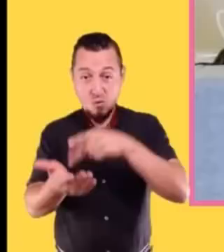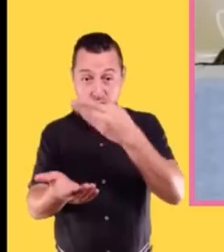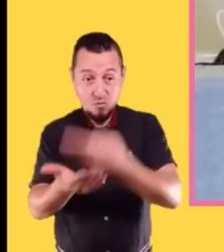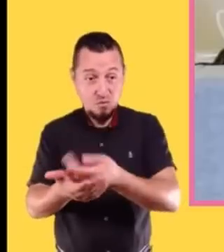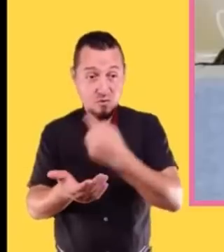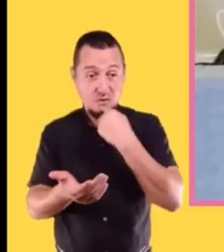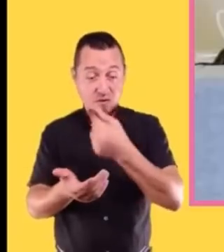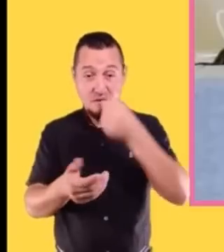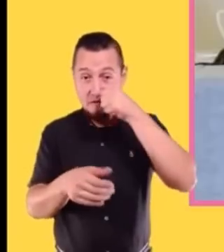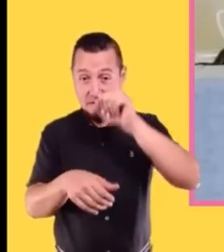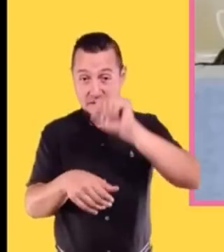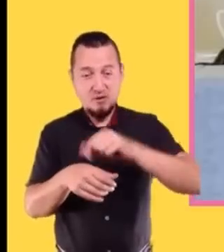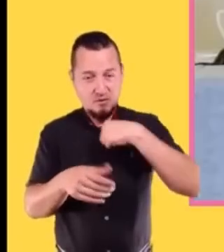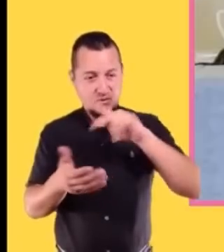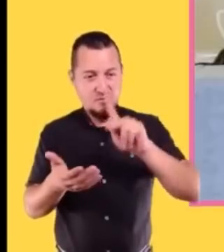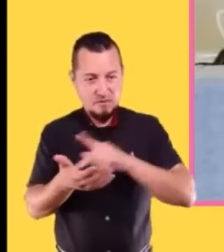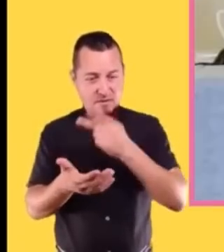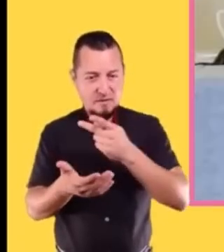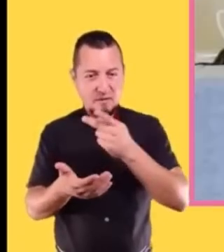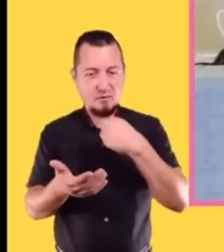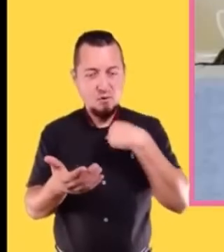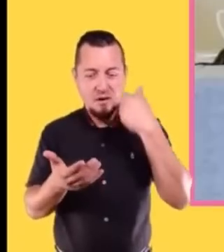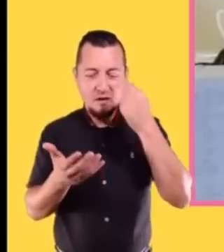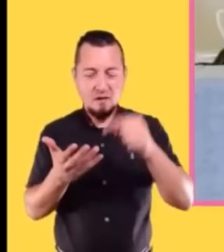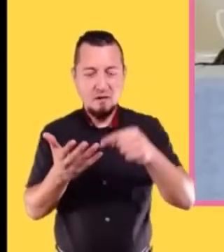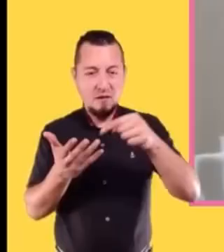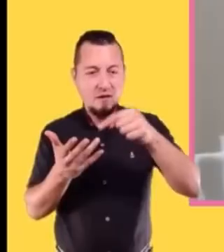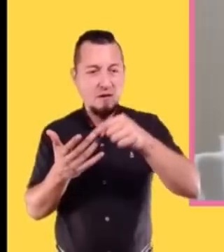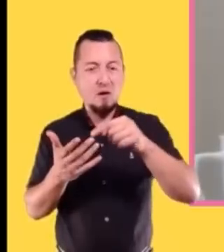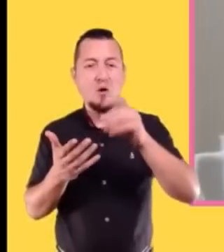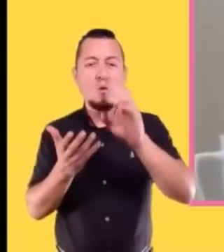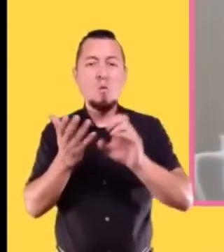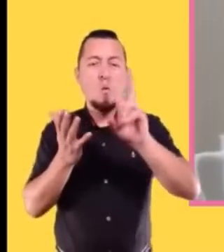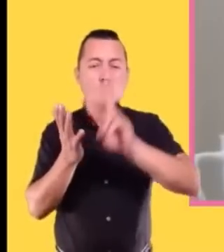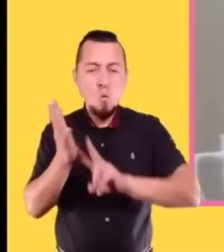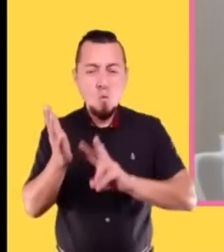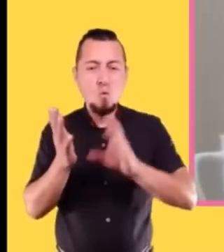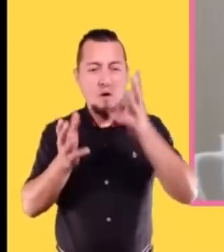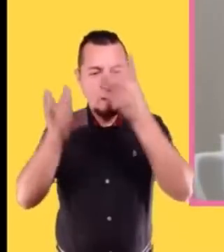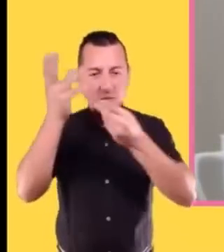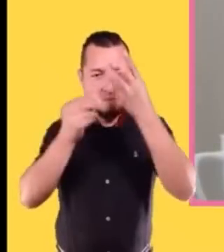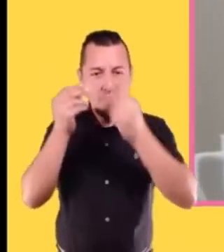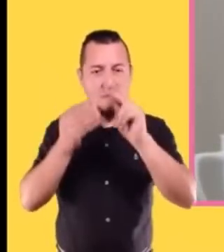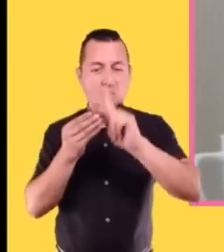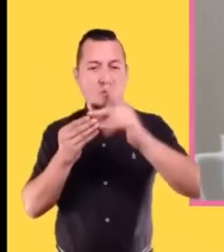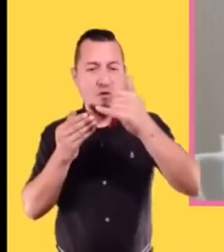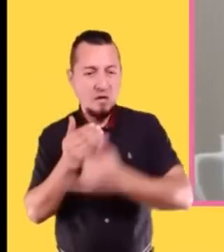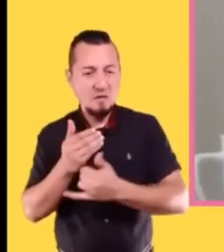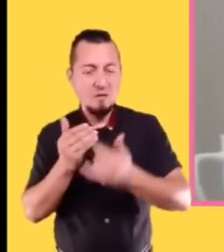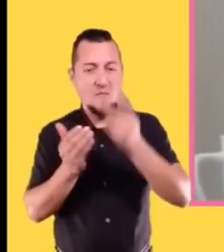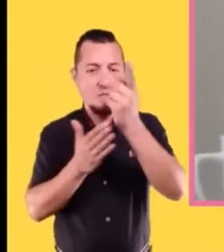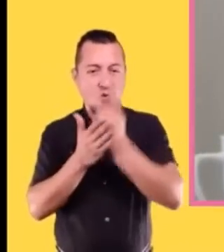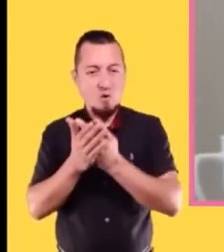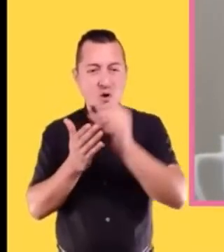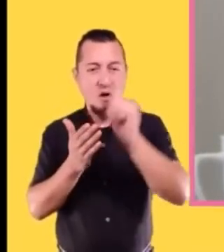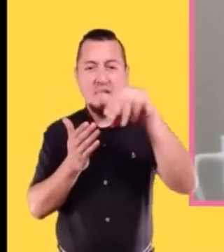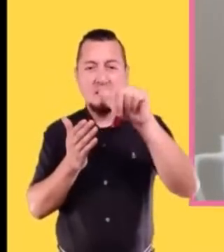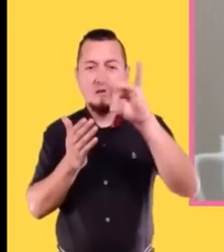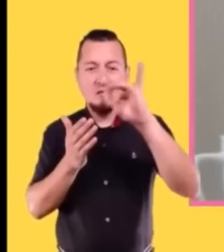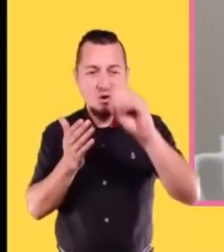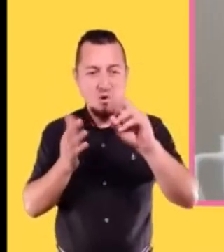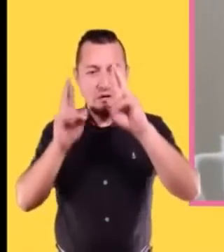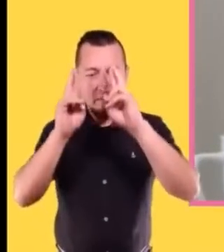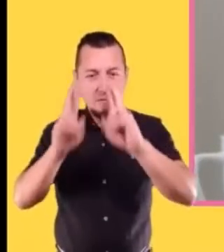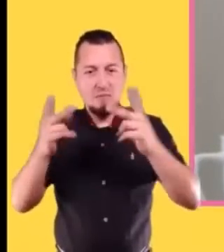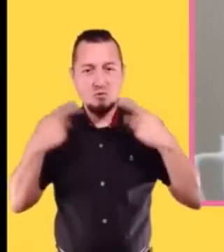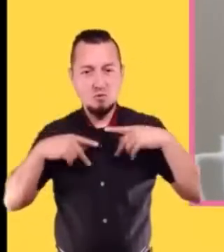quiero repetir, algunas de ellas: currículum integrado, aprendizaje basado en proyectos, programas analíticos, respeto a las autonomías